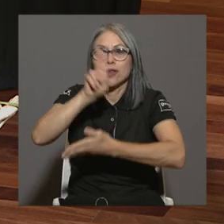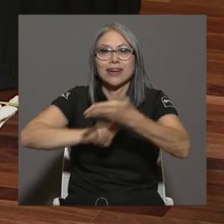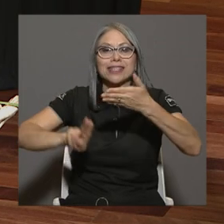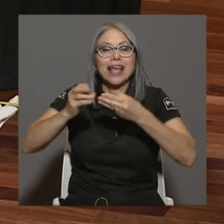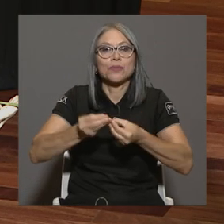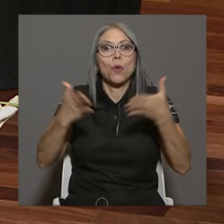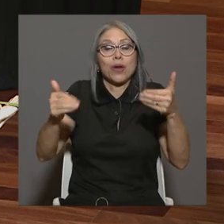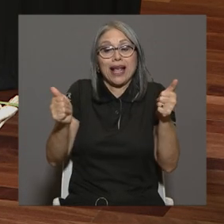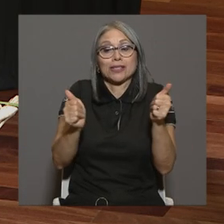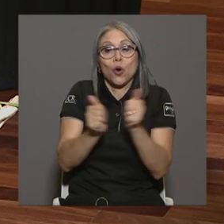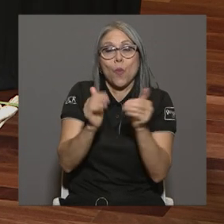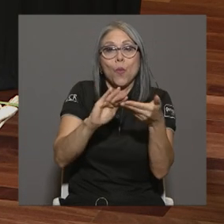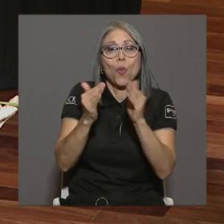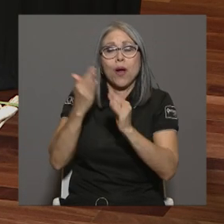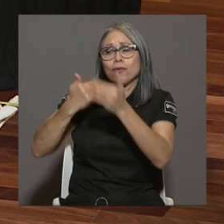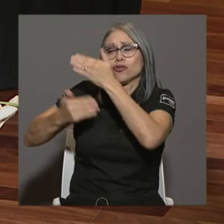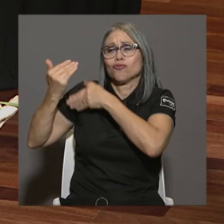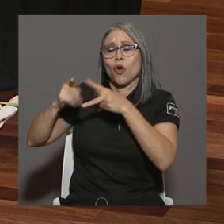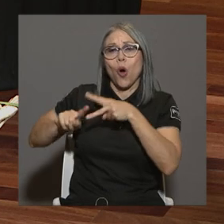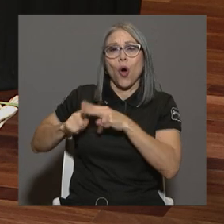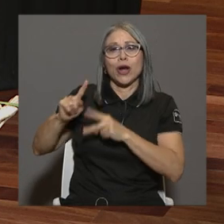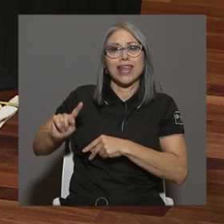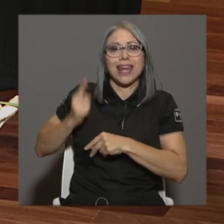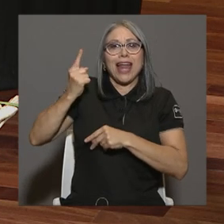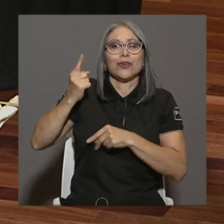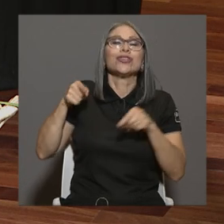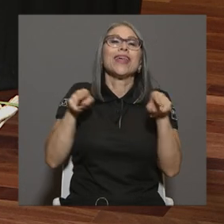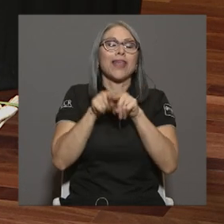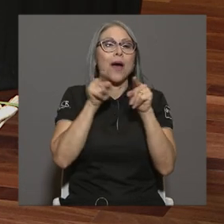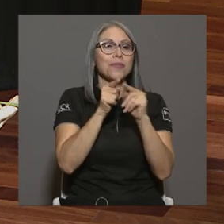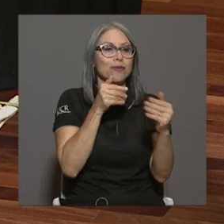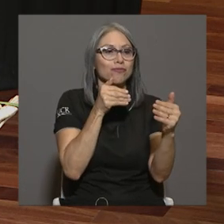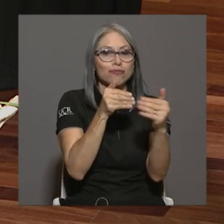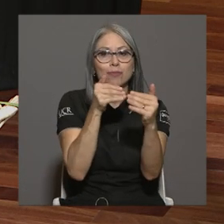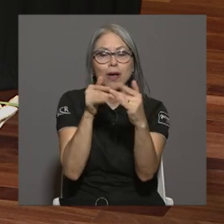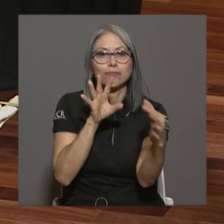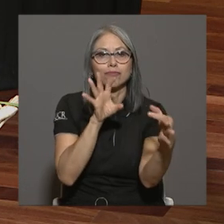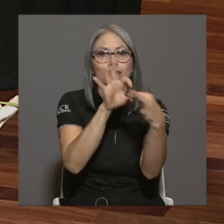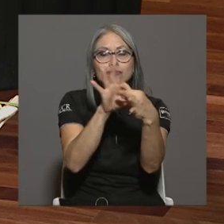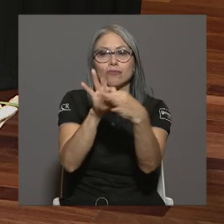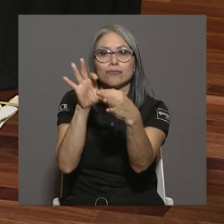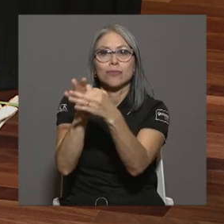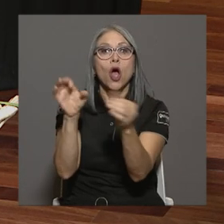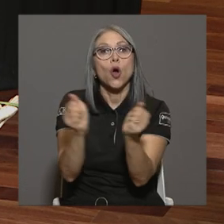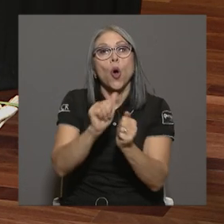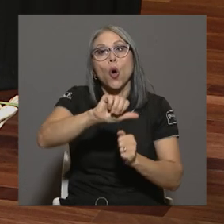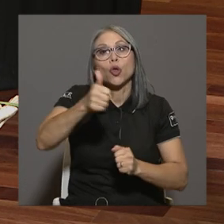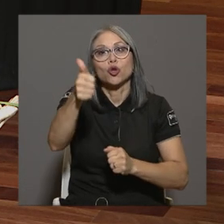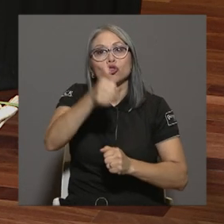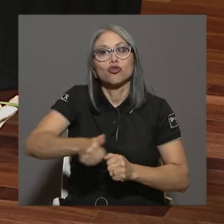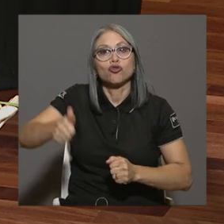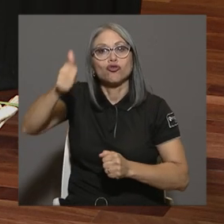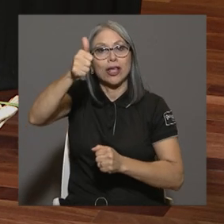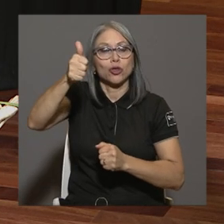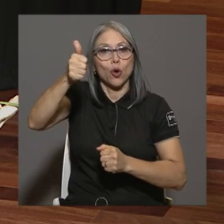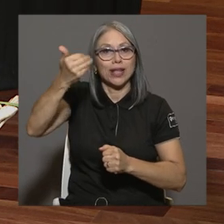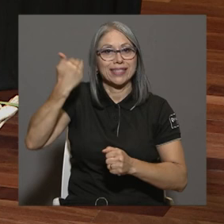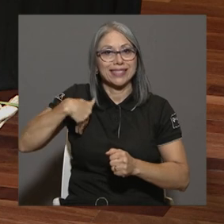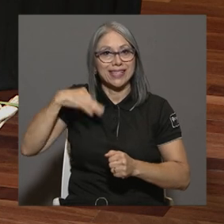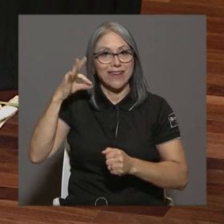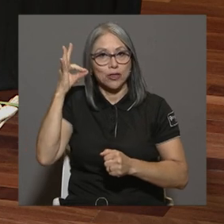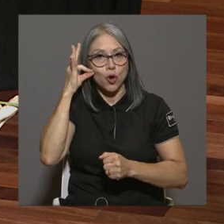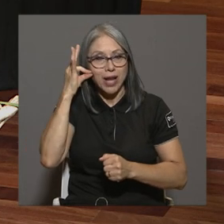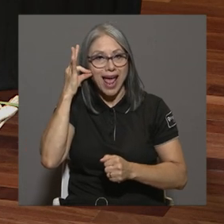Originarios, se llevó a cabo un acercamiento con los demás rectores y la rectora, en el que las comunidades tuvieron la oportunidad